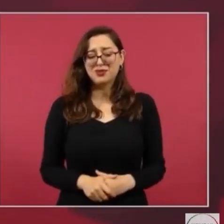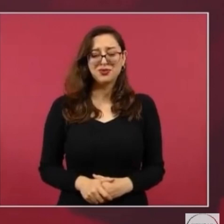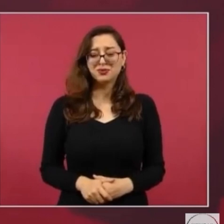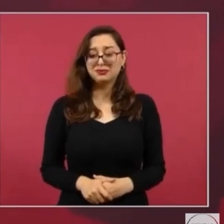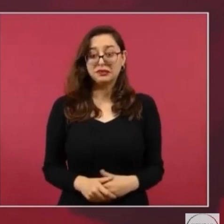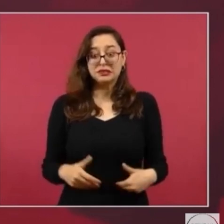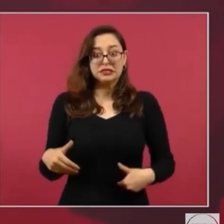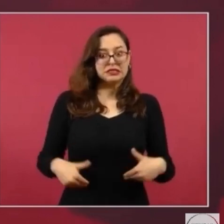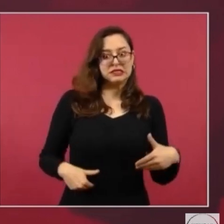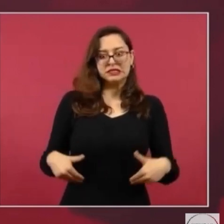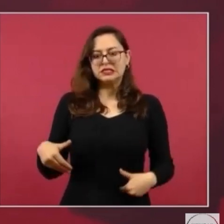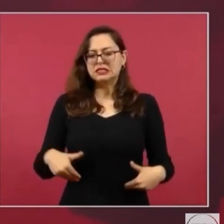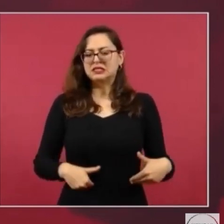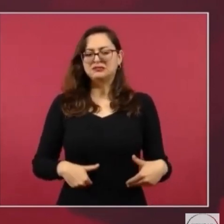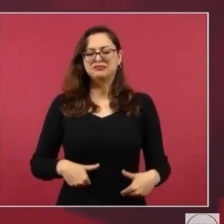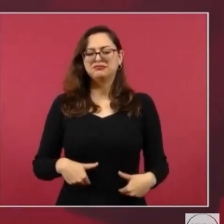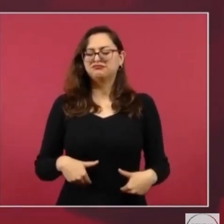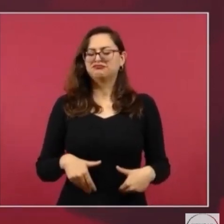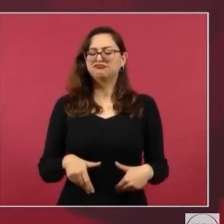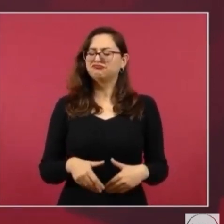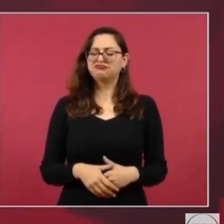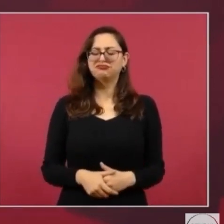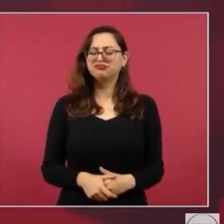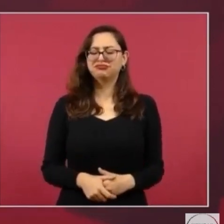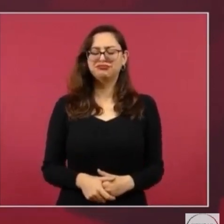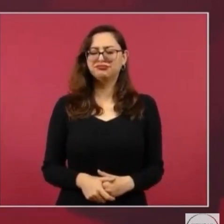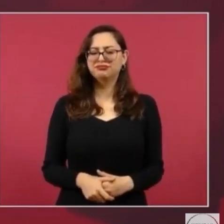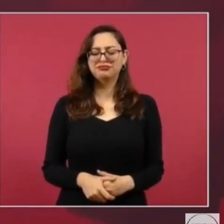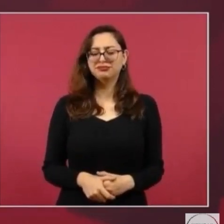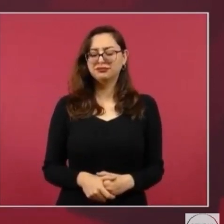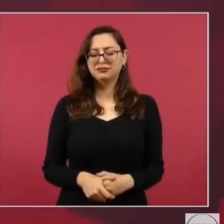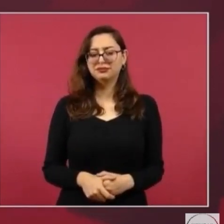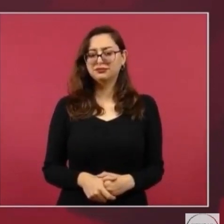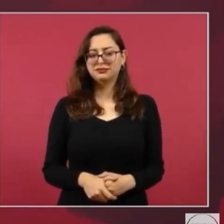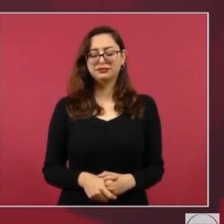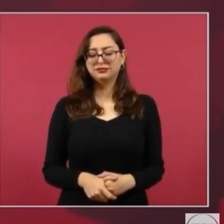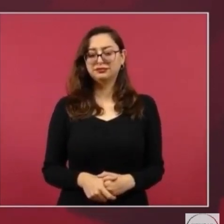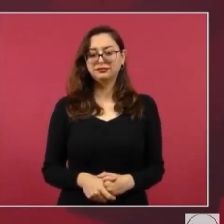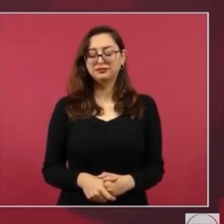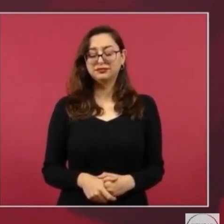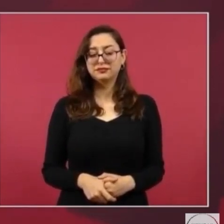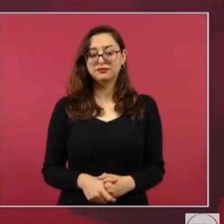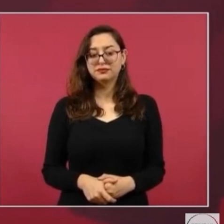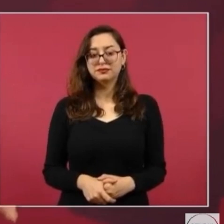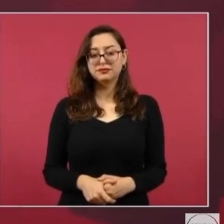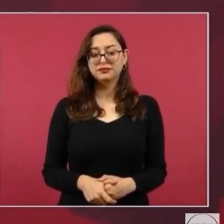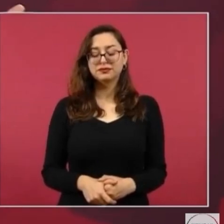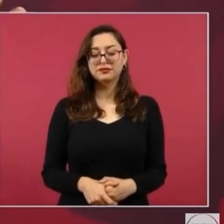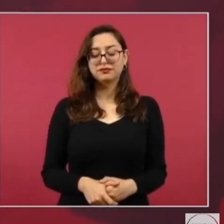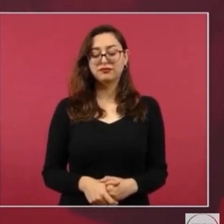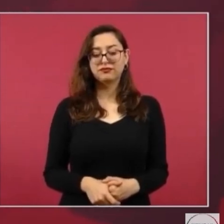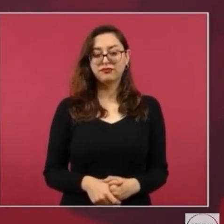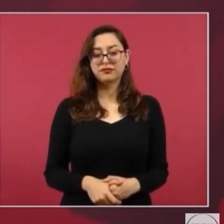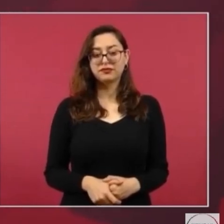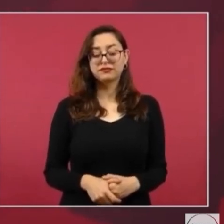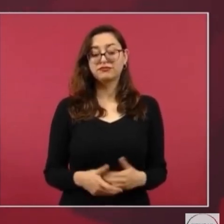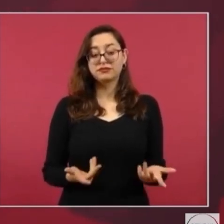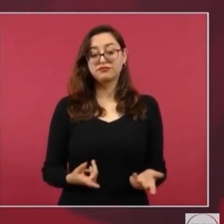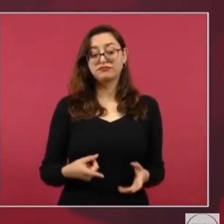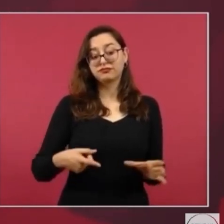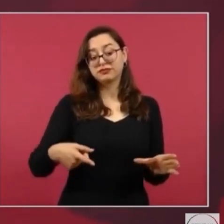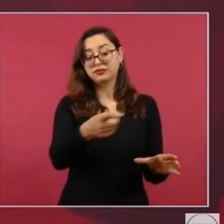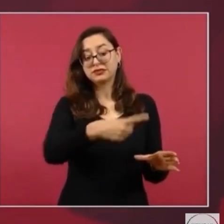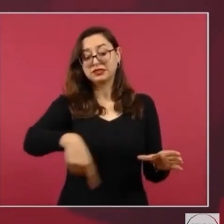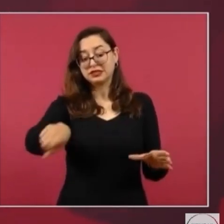Ellos jugaron un papel en un tiempo, sobre todo en el periodo